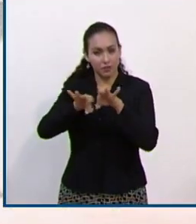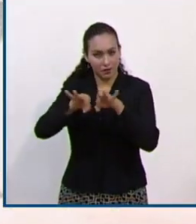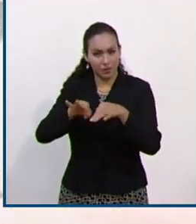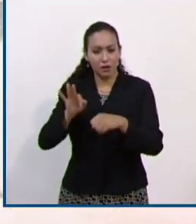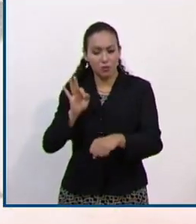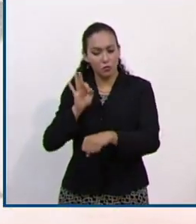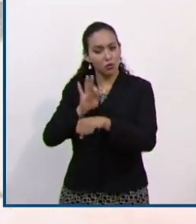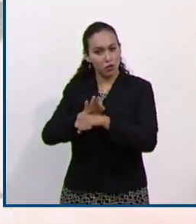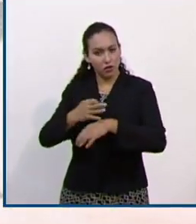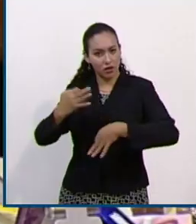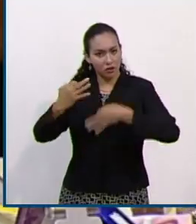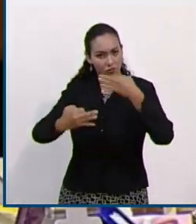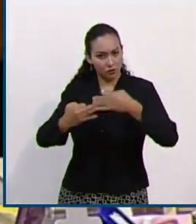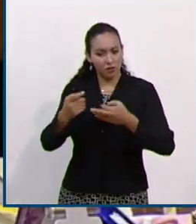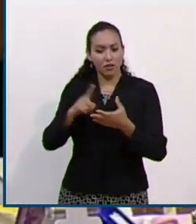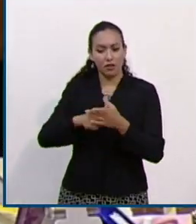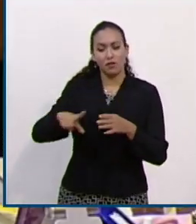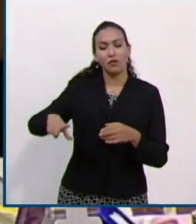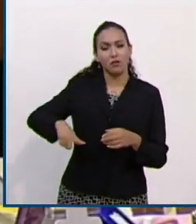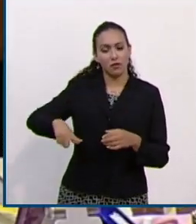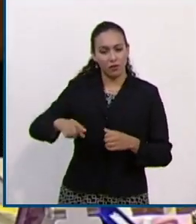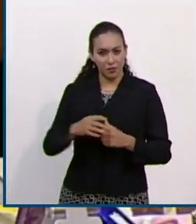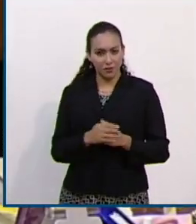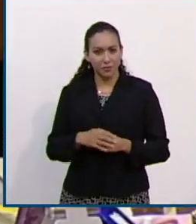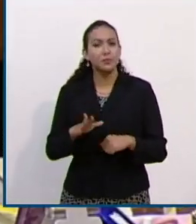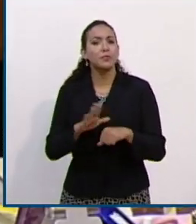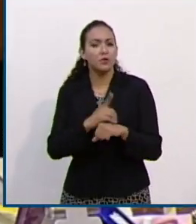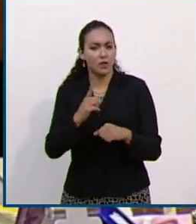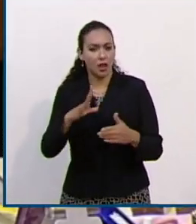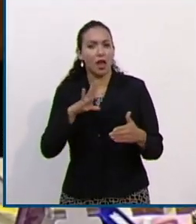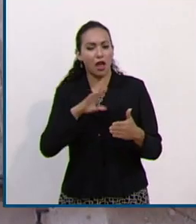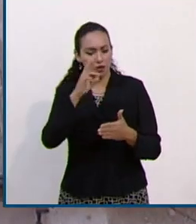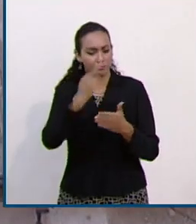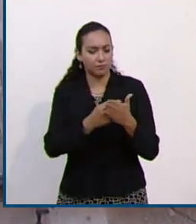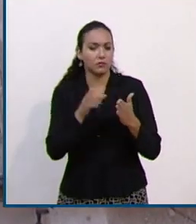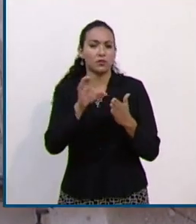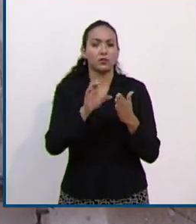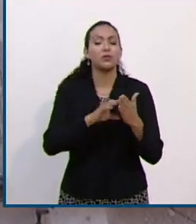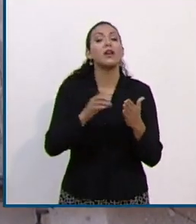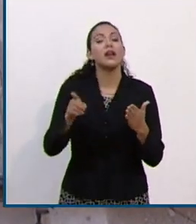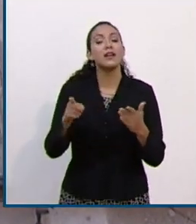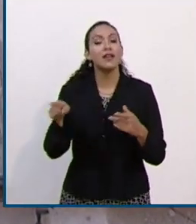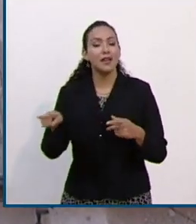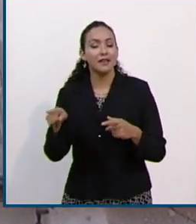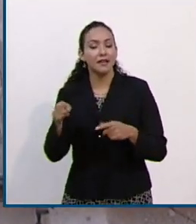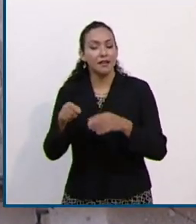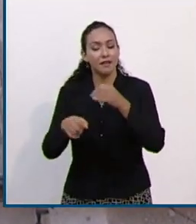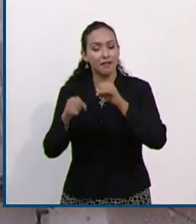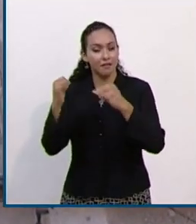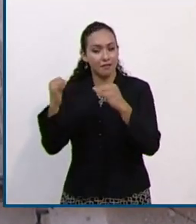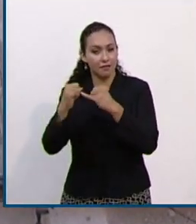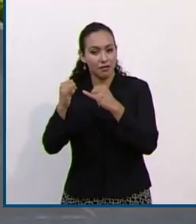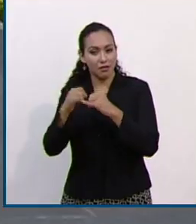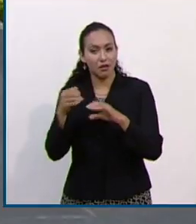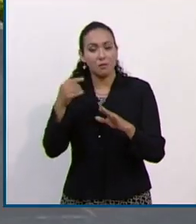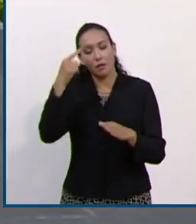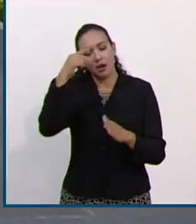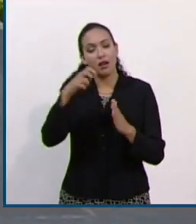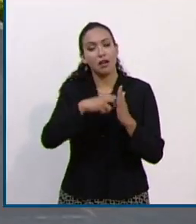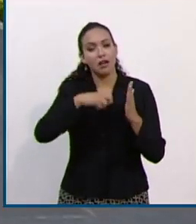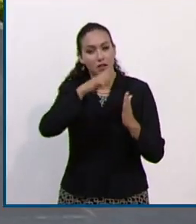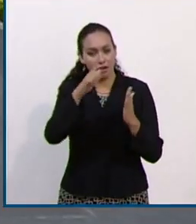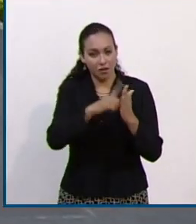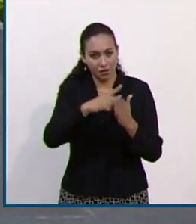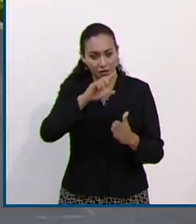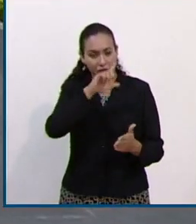comisión de delitos federales. Esto al resolver una acción de inconstitucionalidad promovida por el Ejecutivo Federal contra reformas a la Constitución y a la Ley